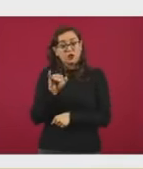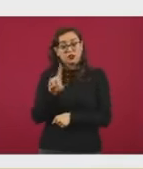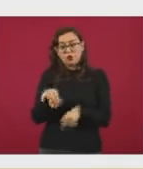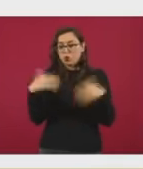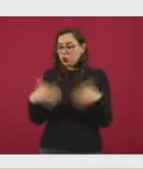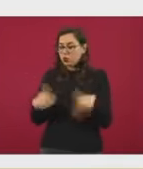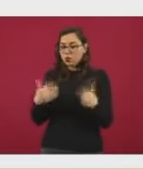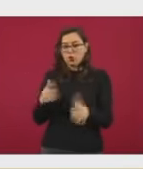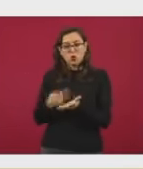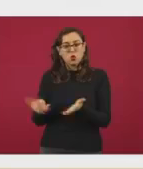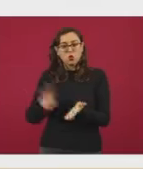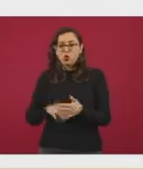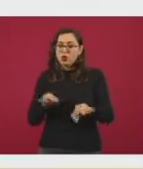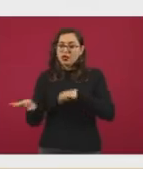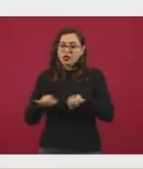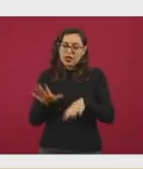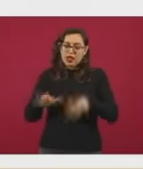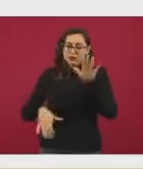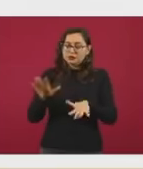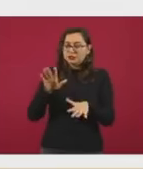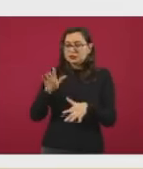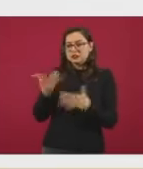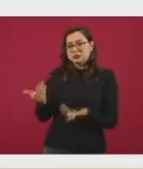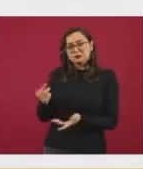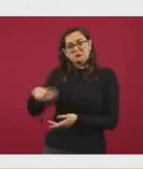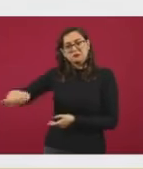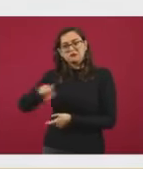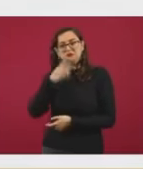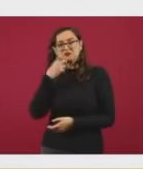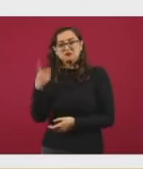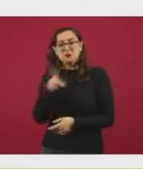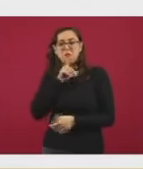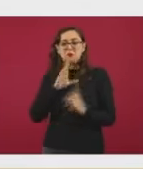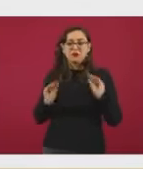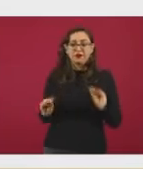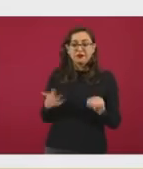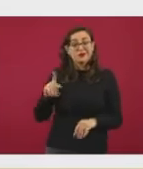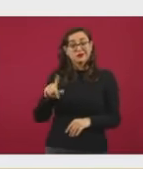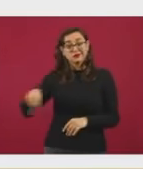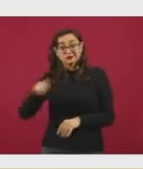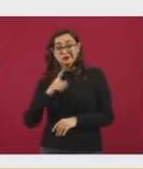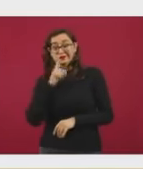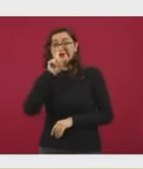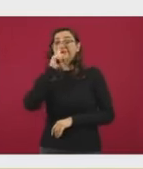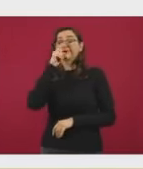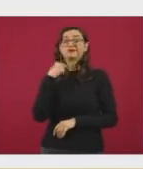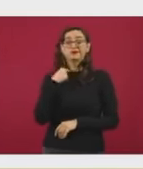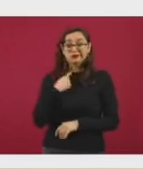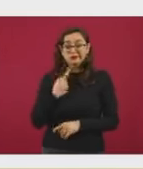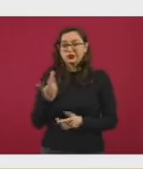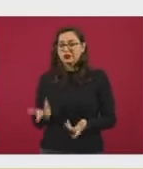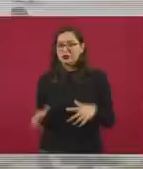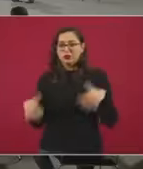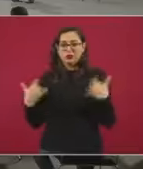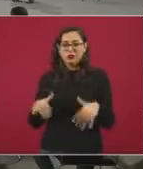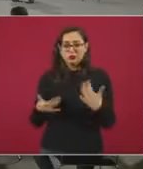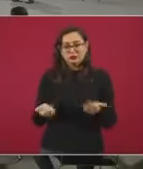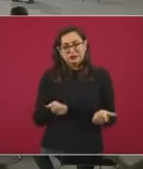trabajando. A veces es pocas las veces que se les menciona, pero pues son quienes toman las muestras y las llevan al laboratorio. También tienen una